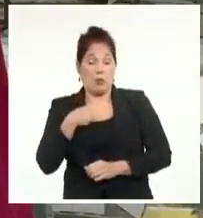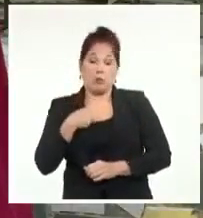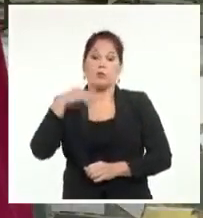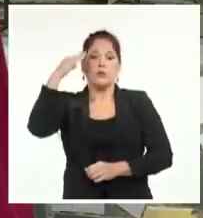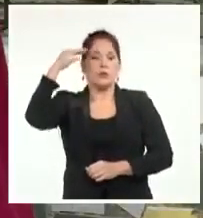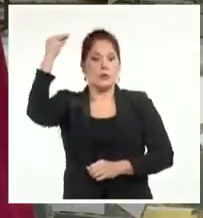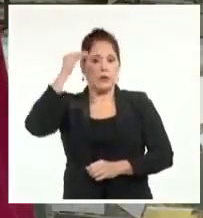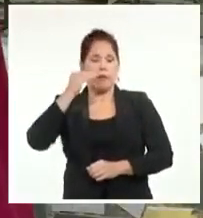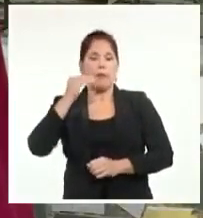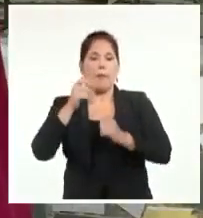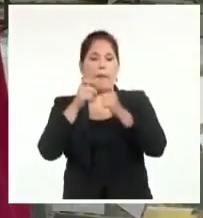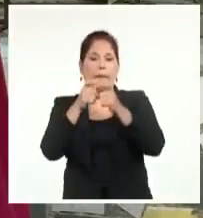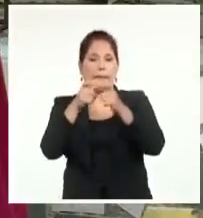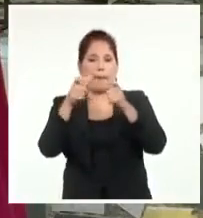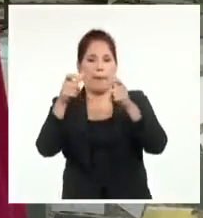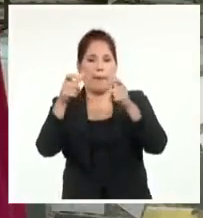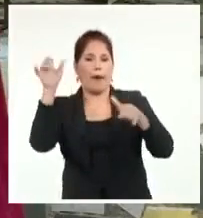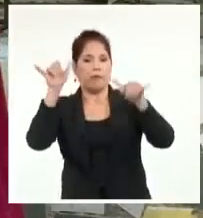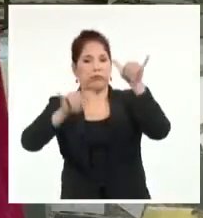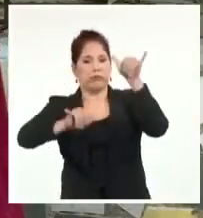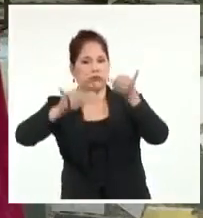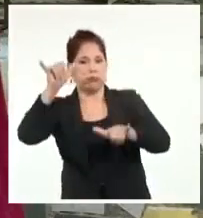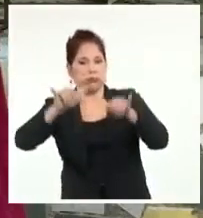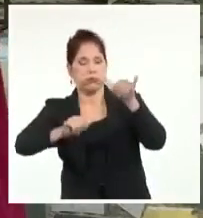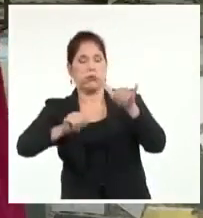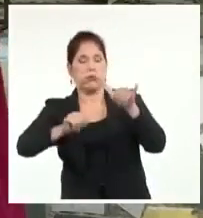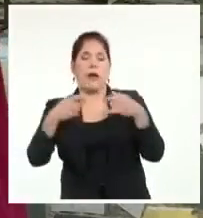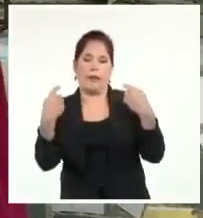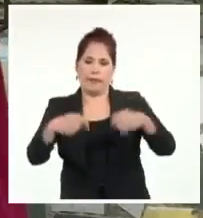un crecimiento histórico